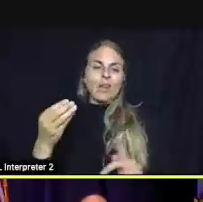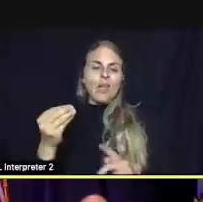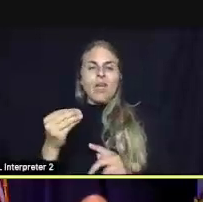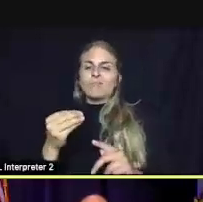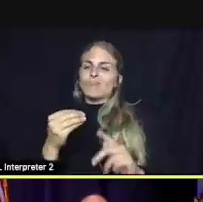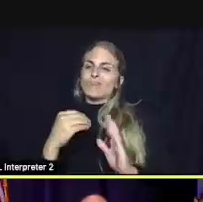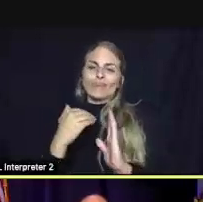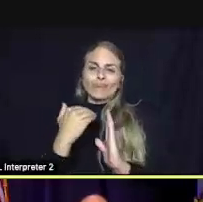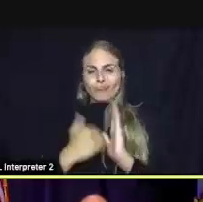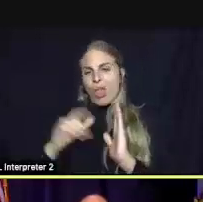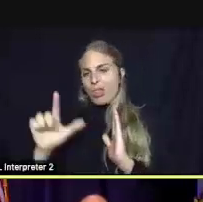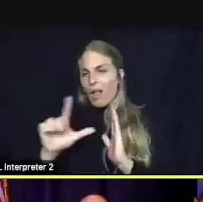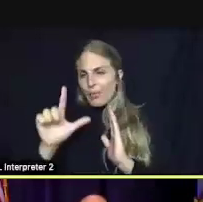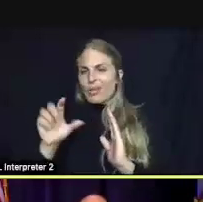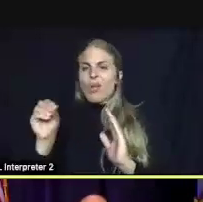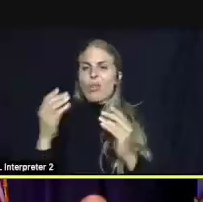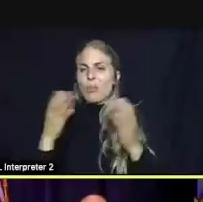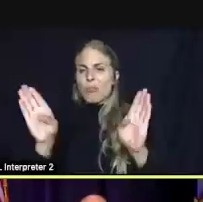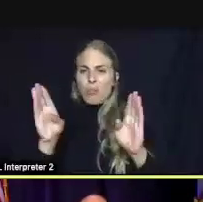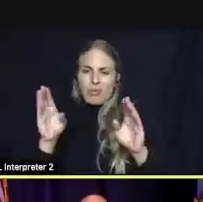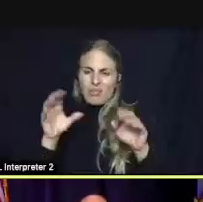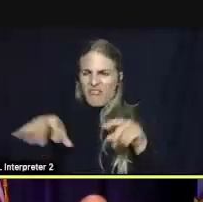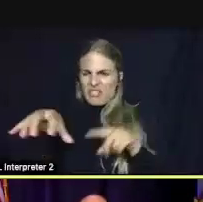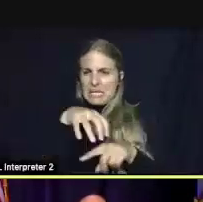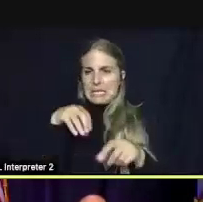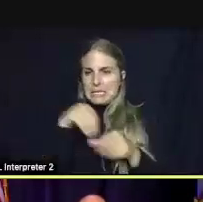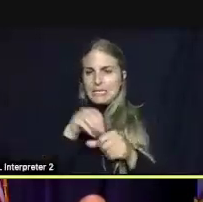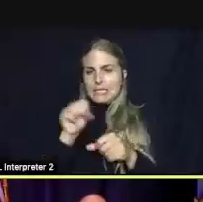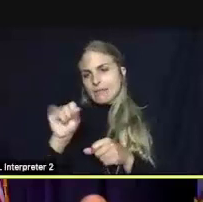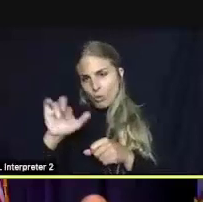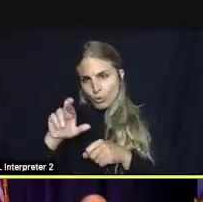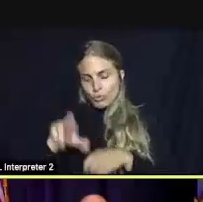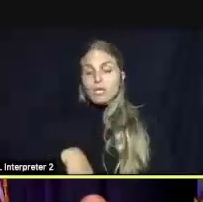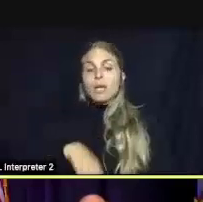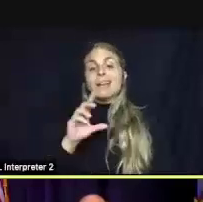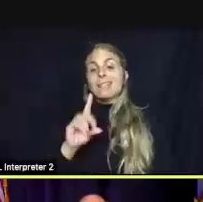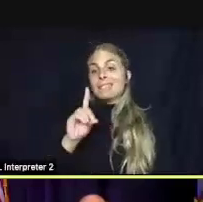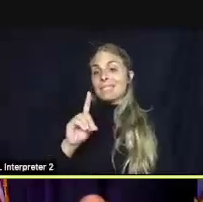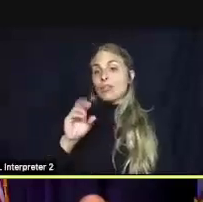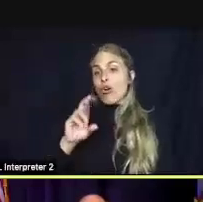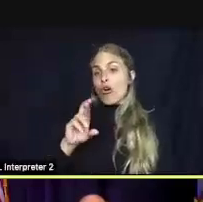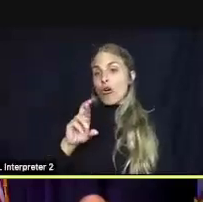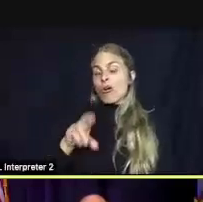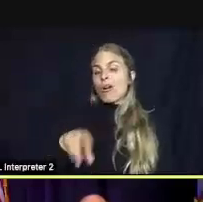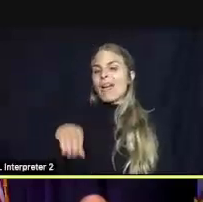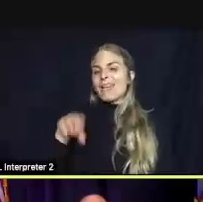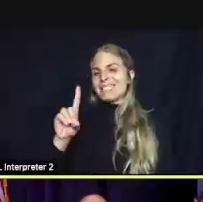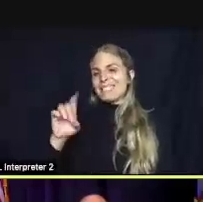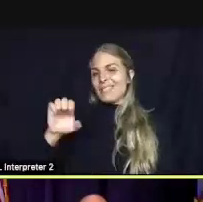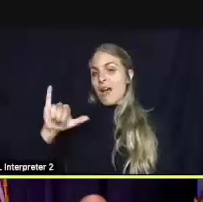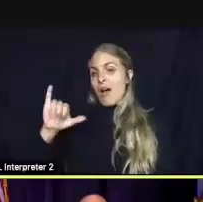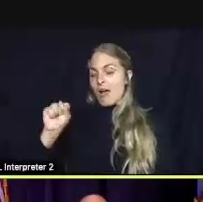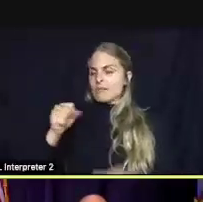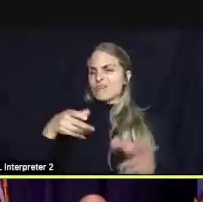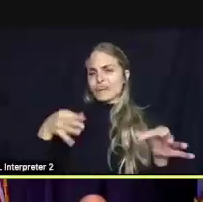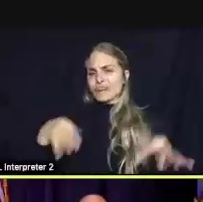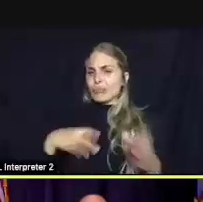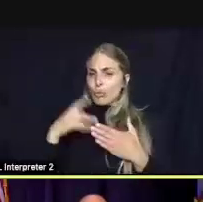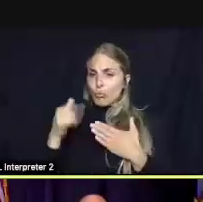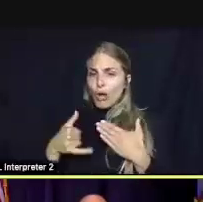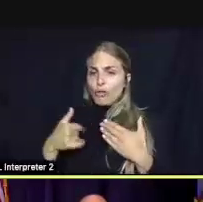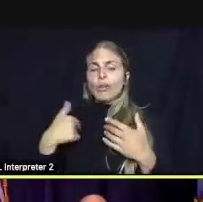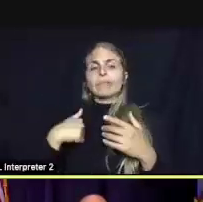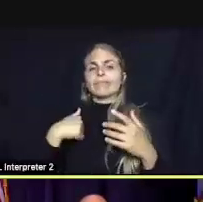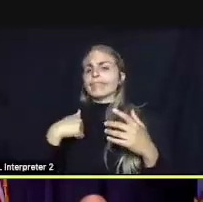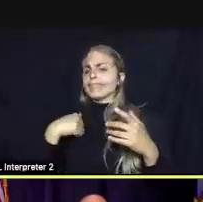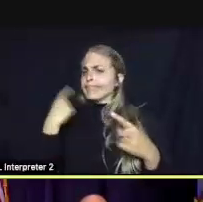www.i81.dot.ny.gov y también en bibliotecas y otras instalaciones públicas en Syracuse. El informe preliminar, o el